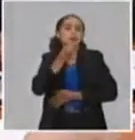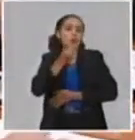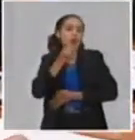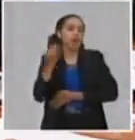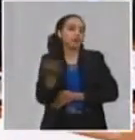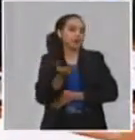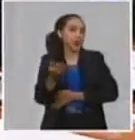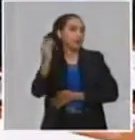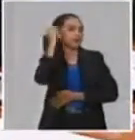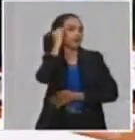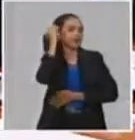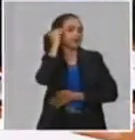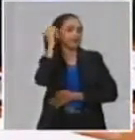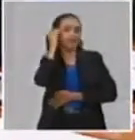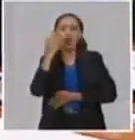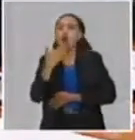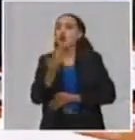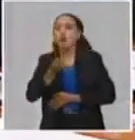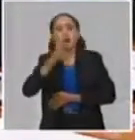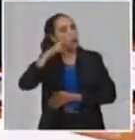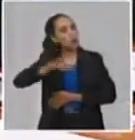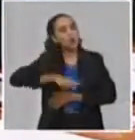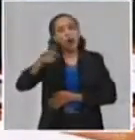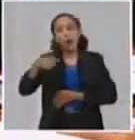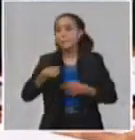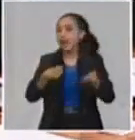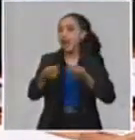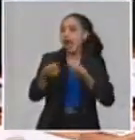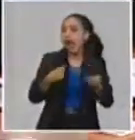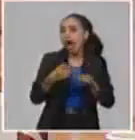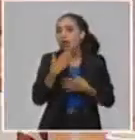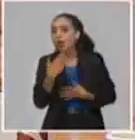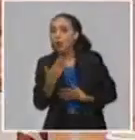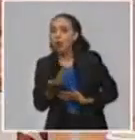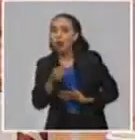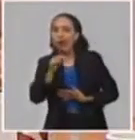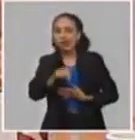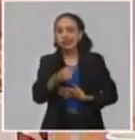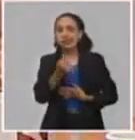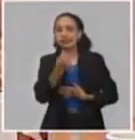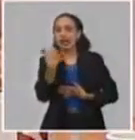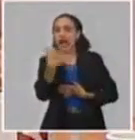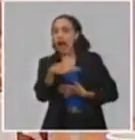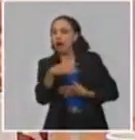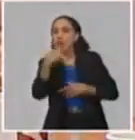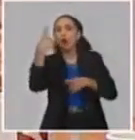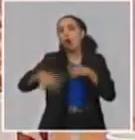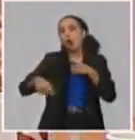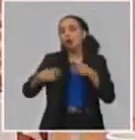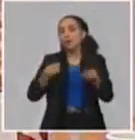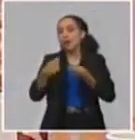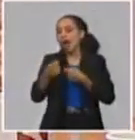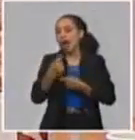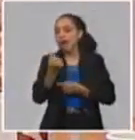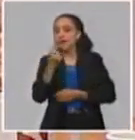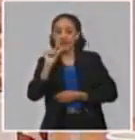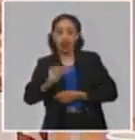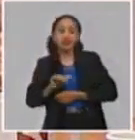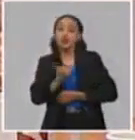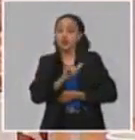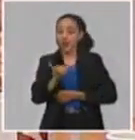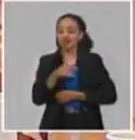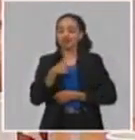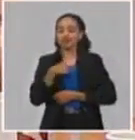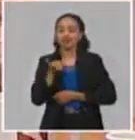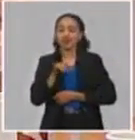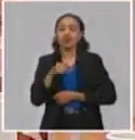el cómo buscar en un mercado. Por supuesto. Vi otra opinión que era de una persona